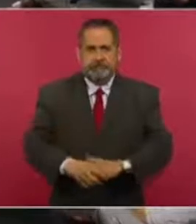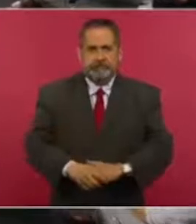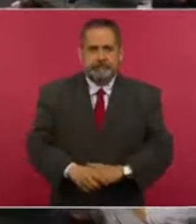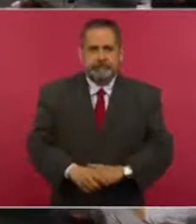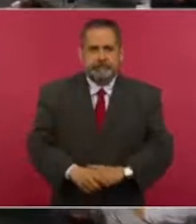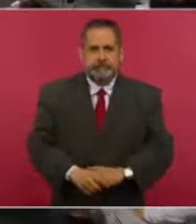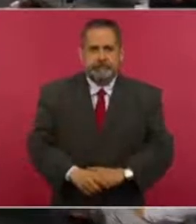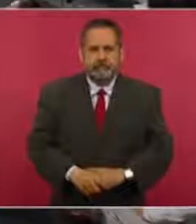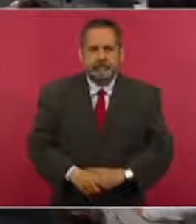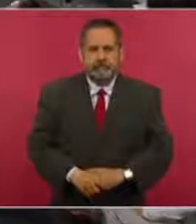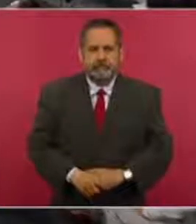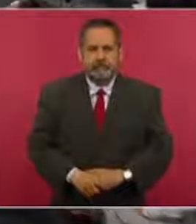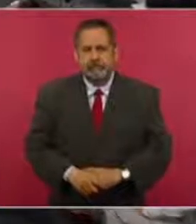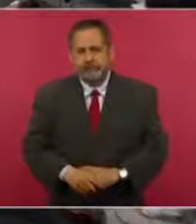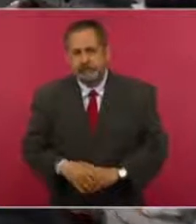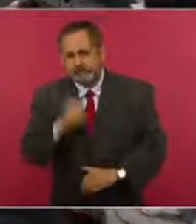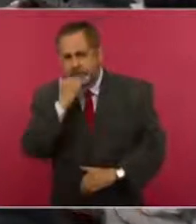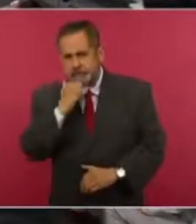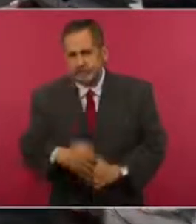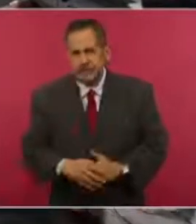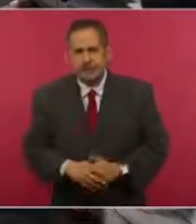habrá... ¿Mandé?